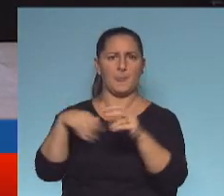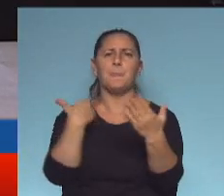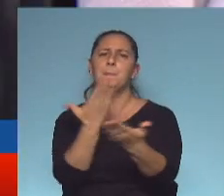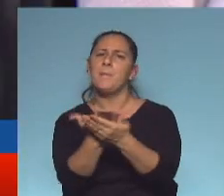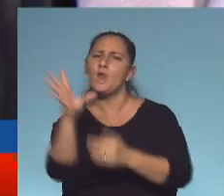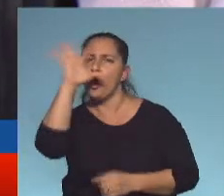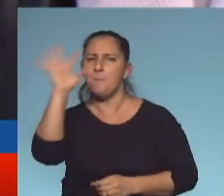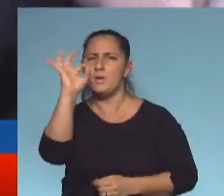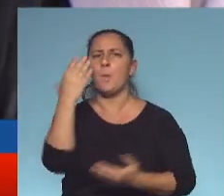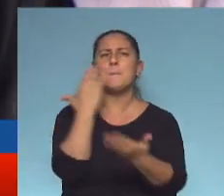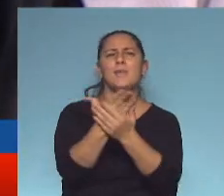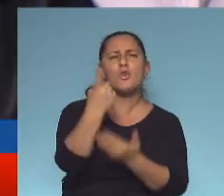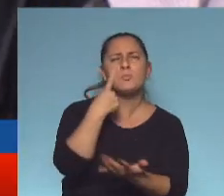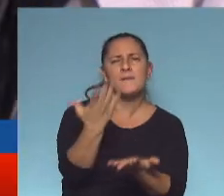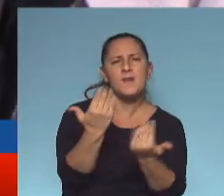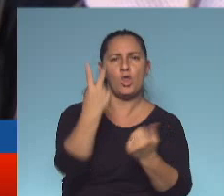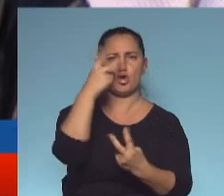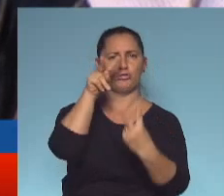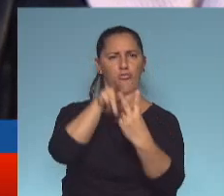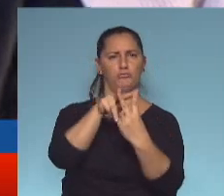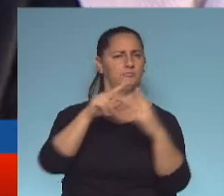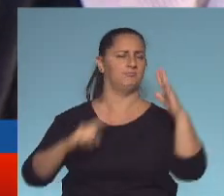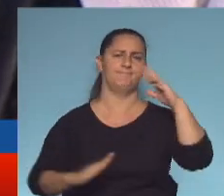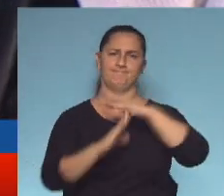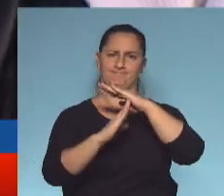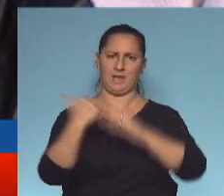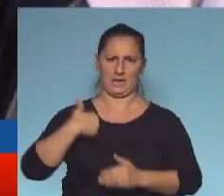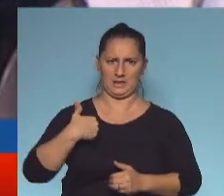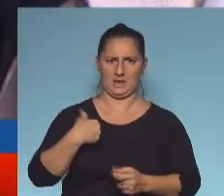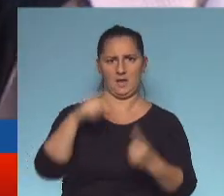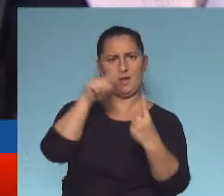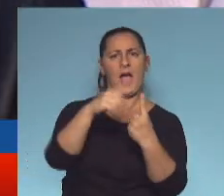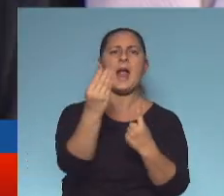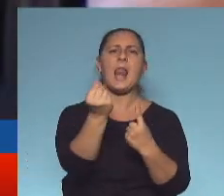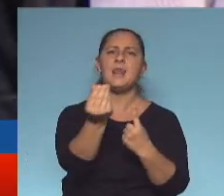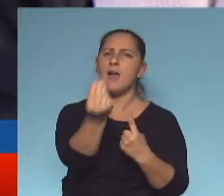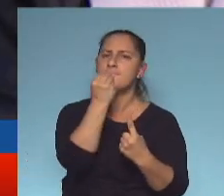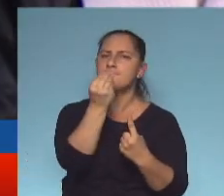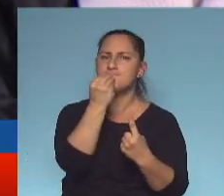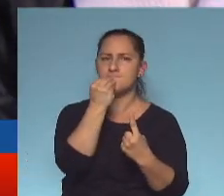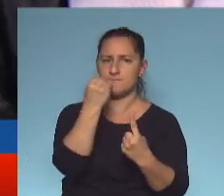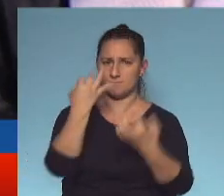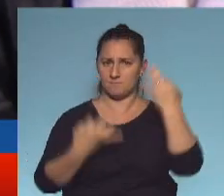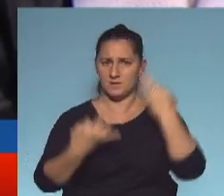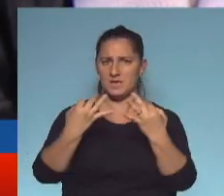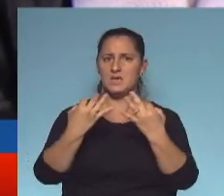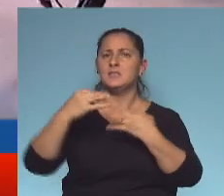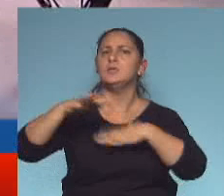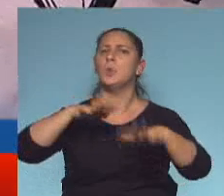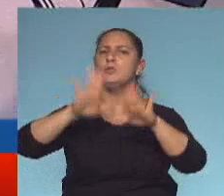opinión y conocimiento sobre dos temas centrales hoy en la Argentina: la calidad nutricional y la situación de los